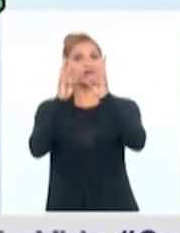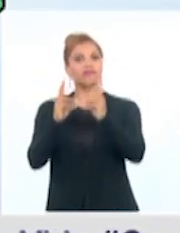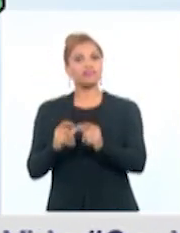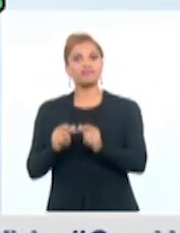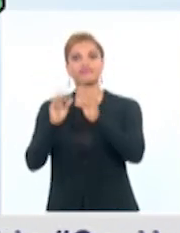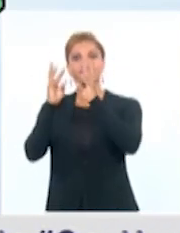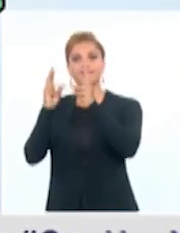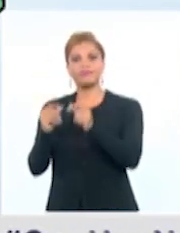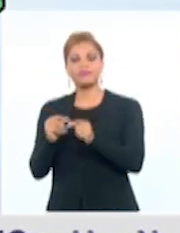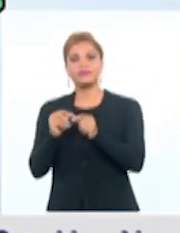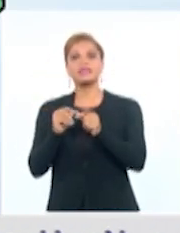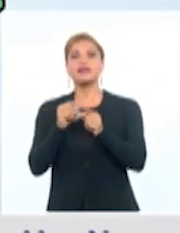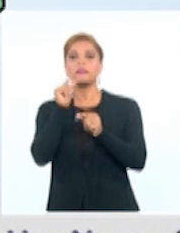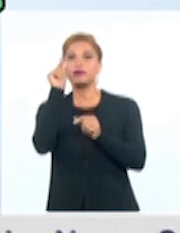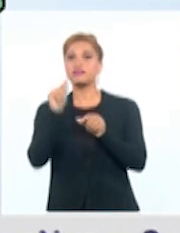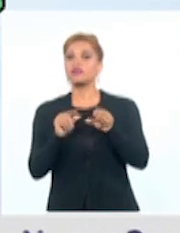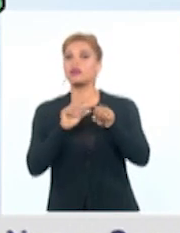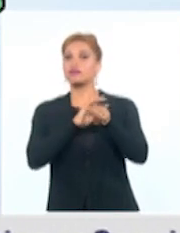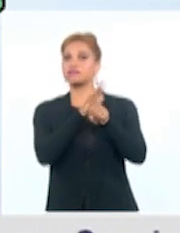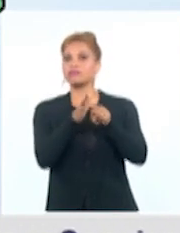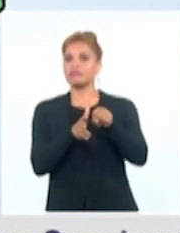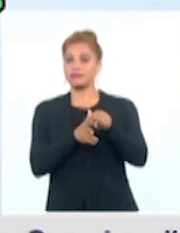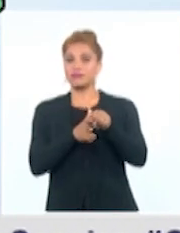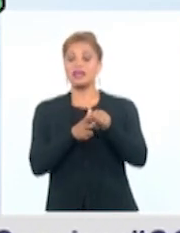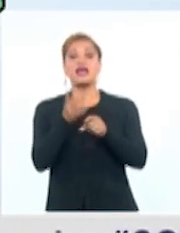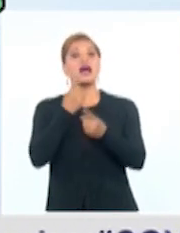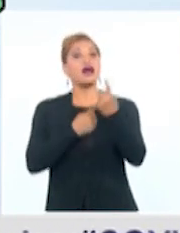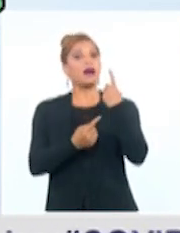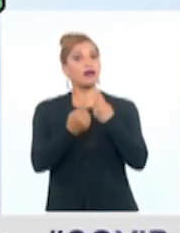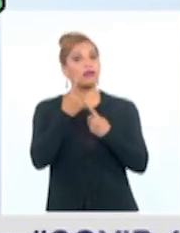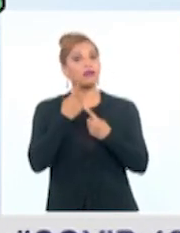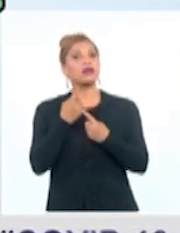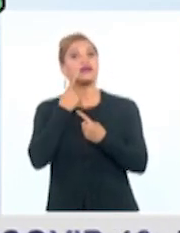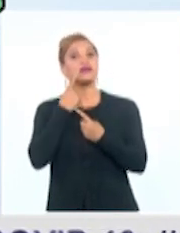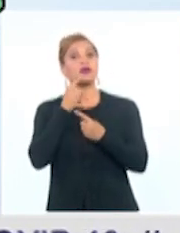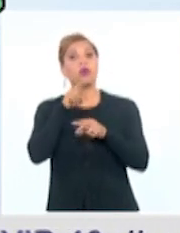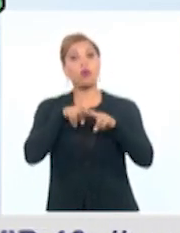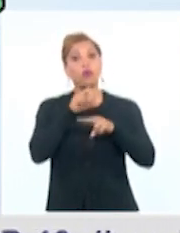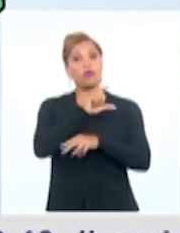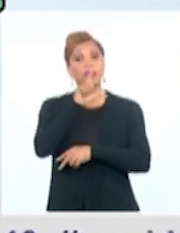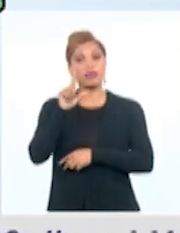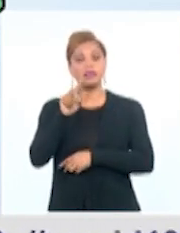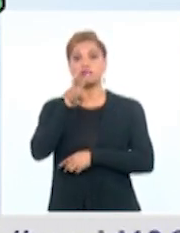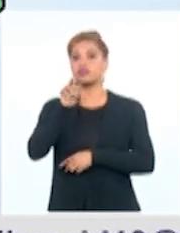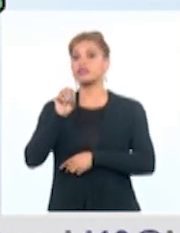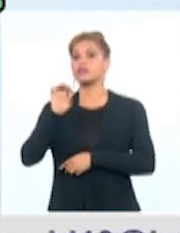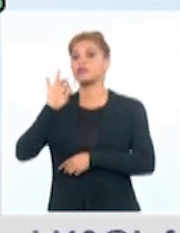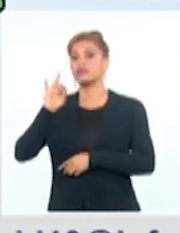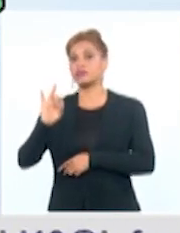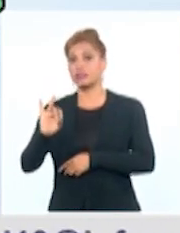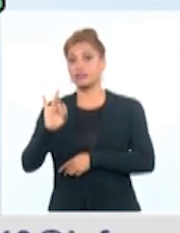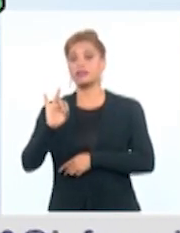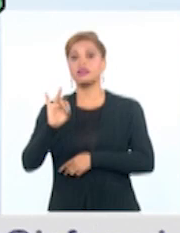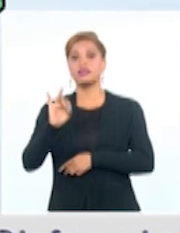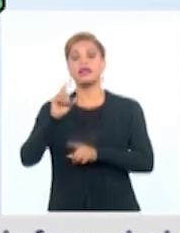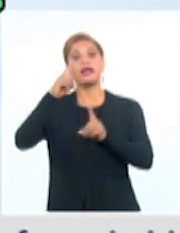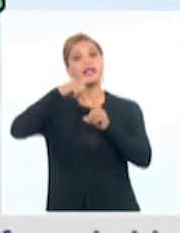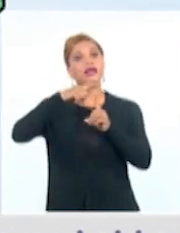disminuyendo el número de casos, aunque todavía Holguín con 207 casos y Las Tunas